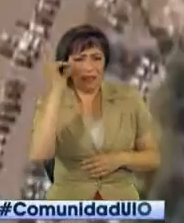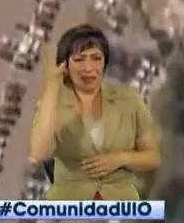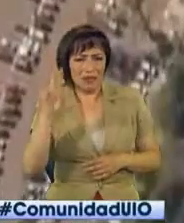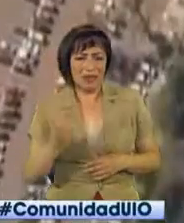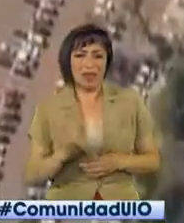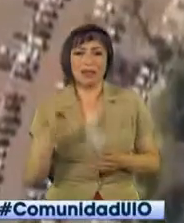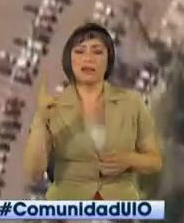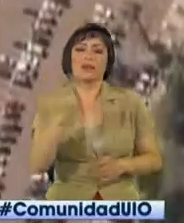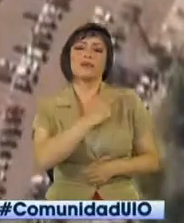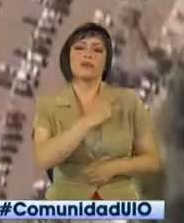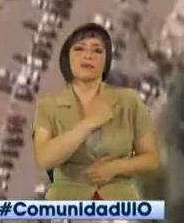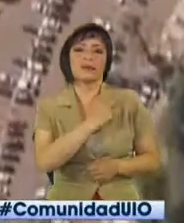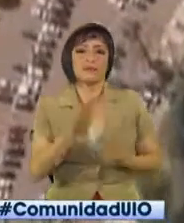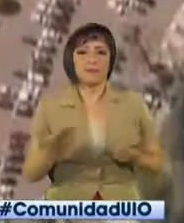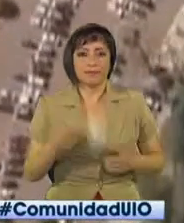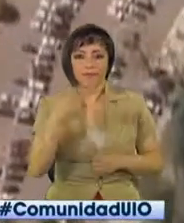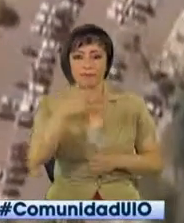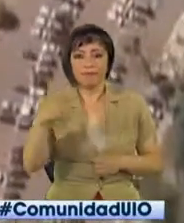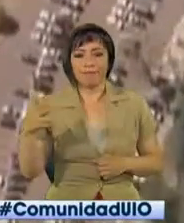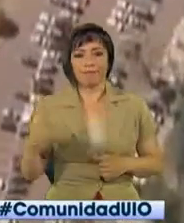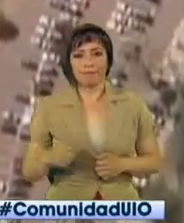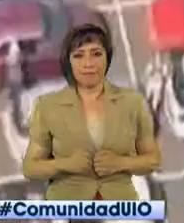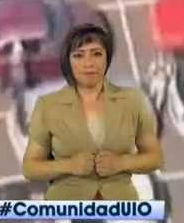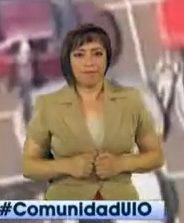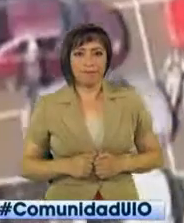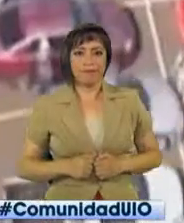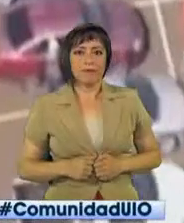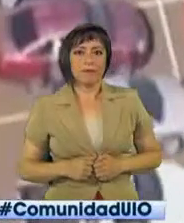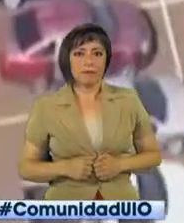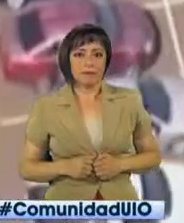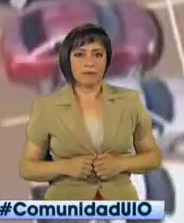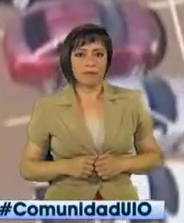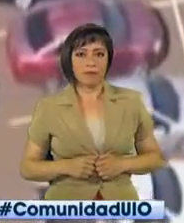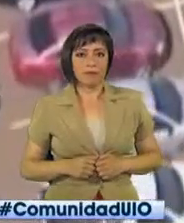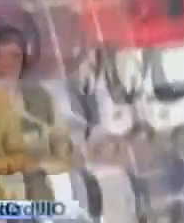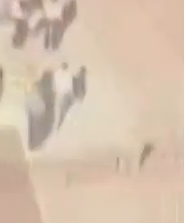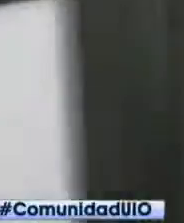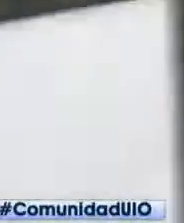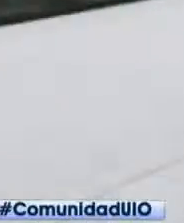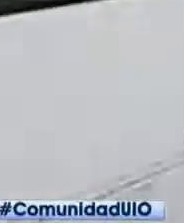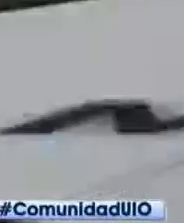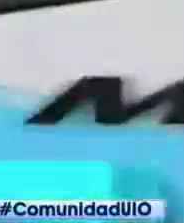en universidades. Informó Ítalo Ruiz.